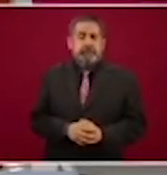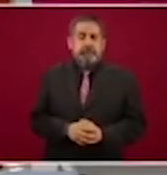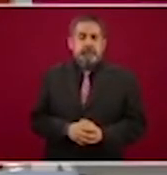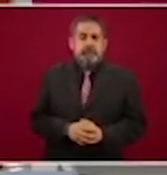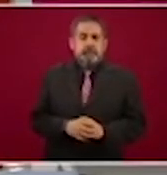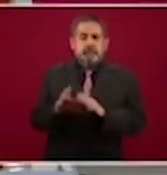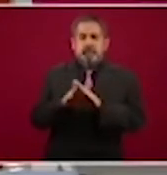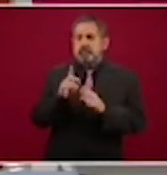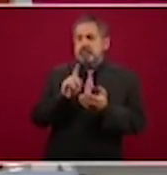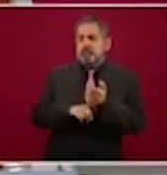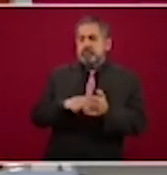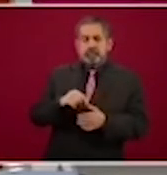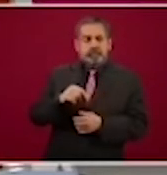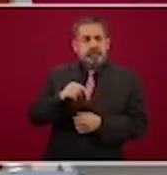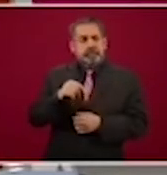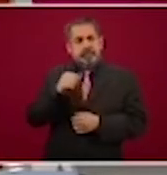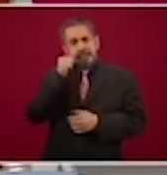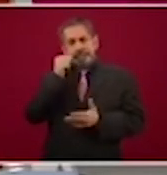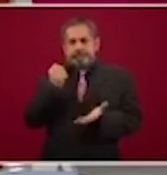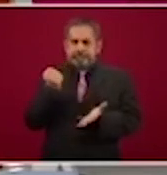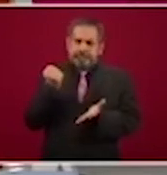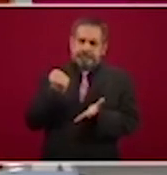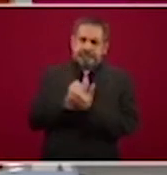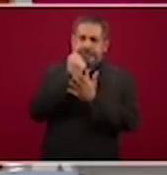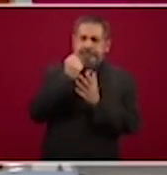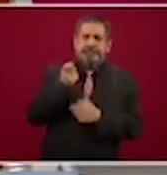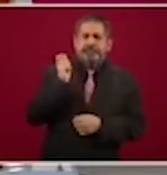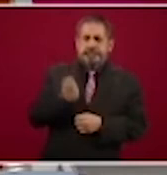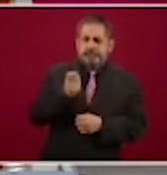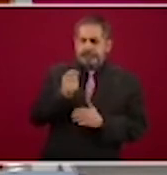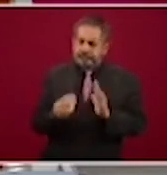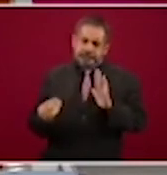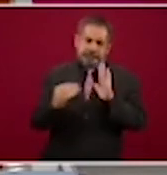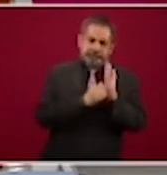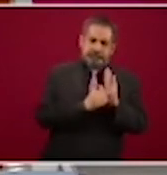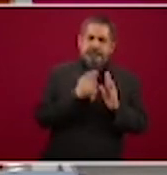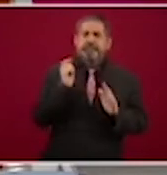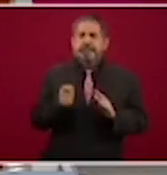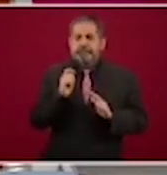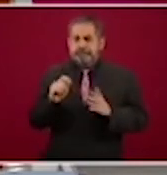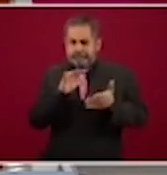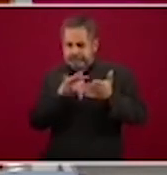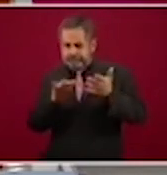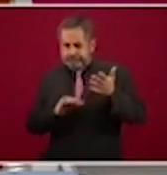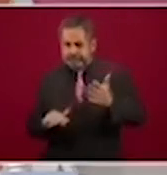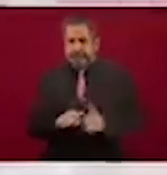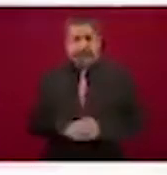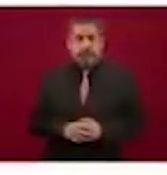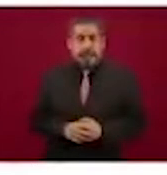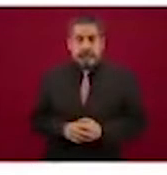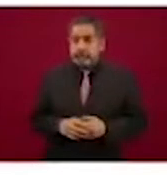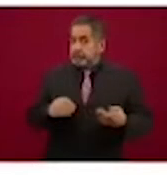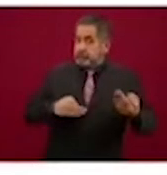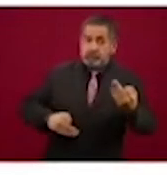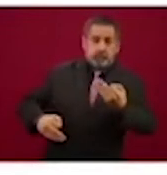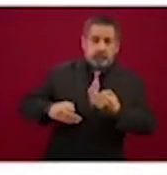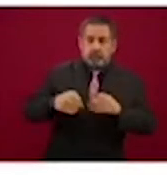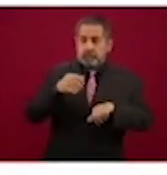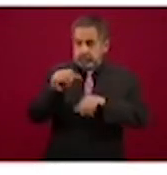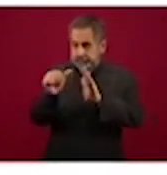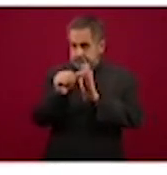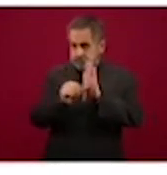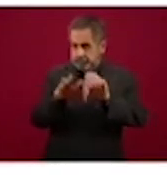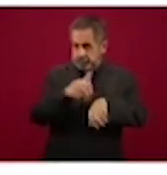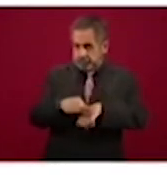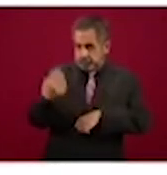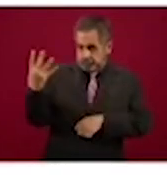lo que se aprobó y lo que se inscribirá ya en la Constitución. Dice, toda persona tiene derecho, es el artículo cuarto